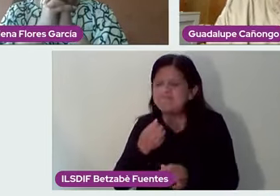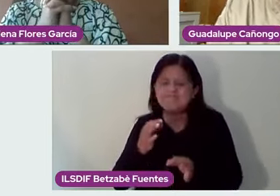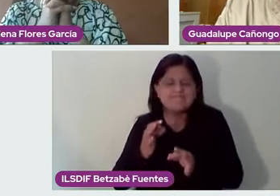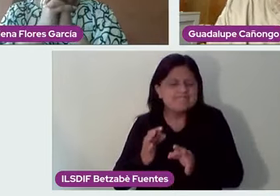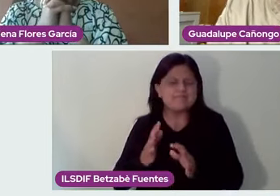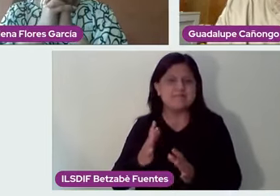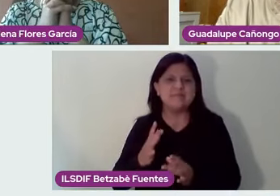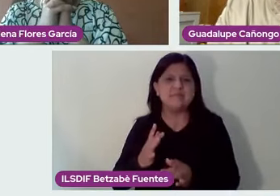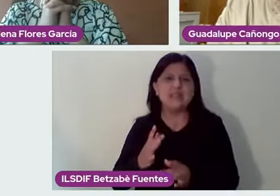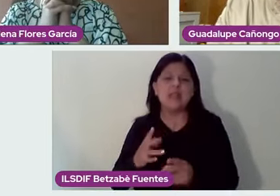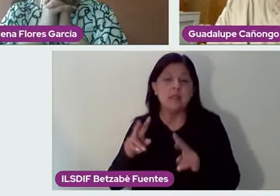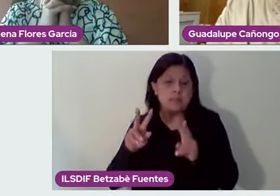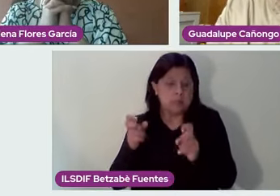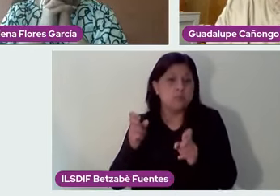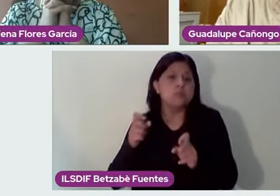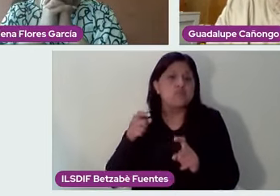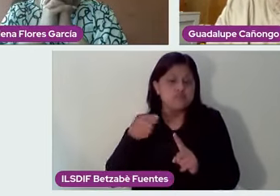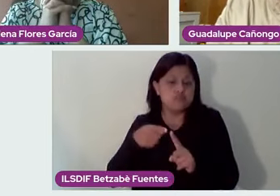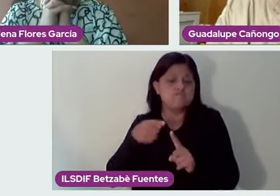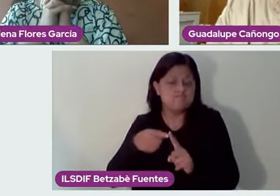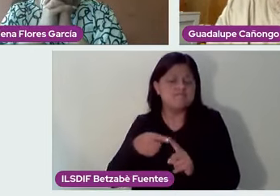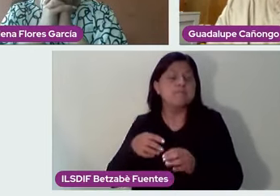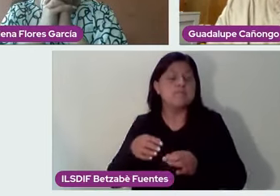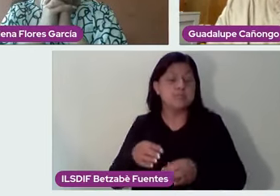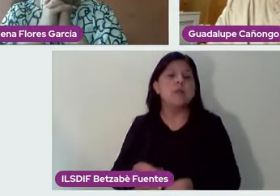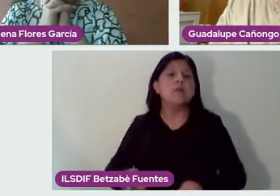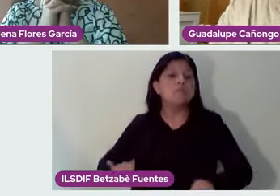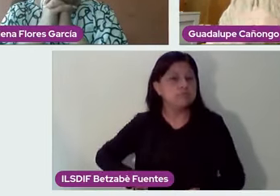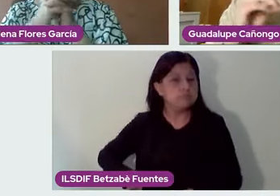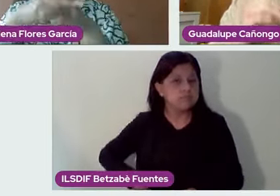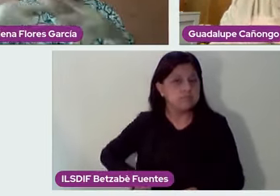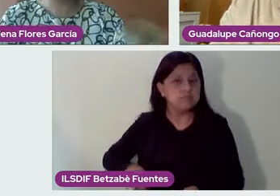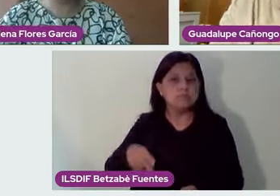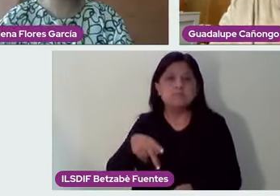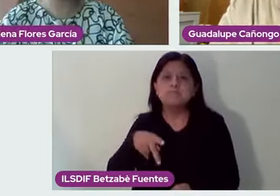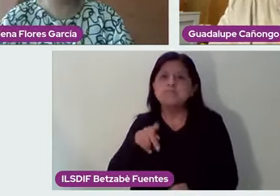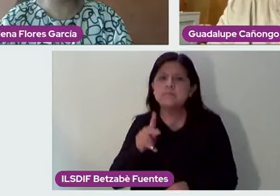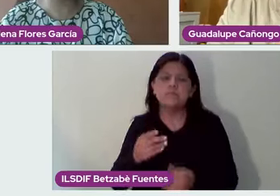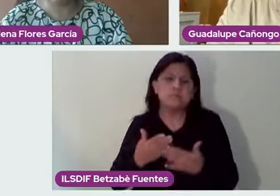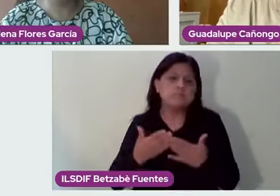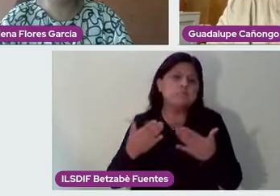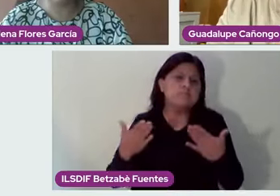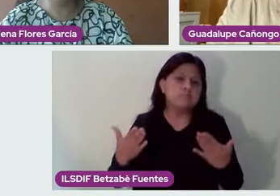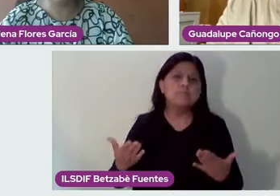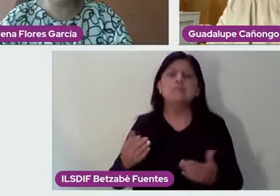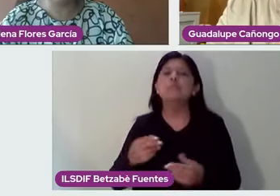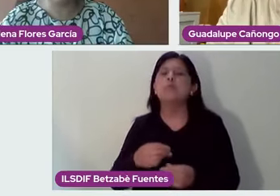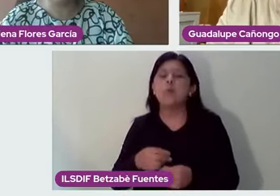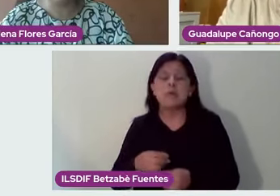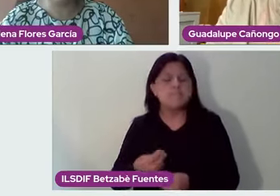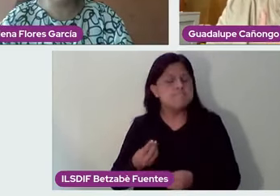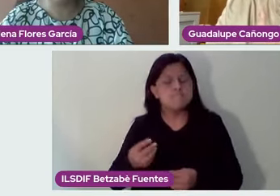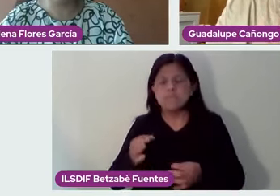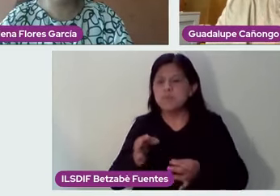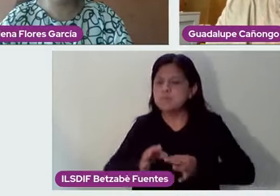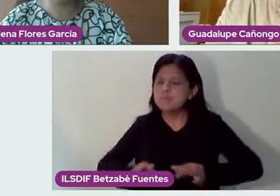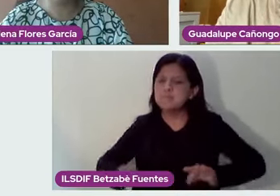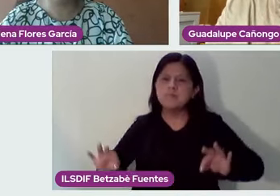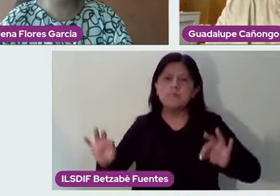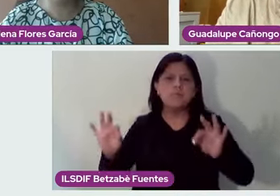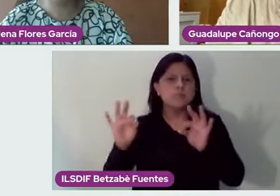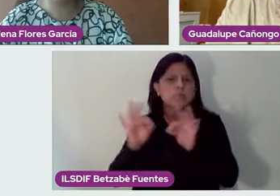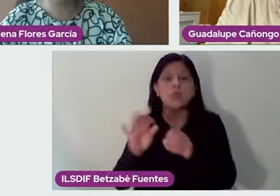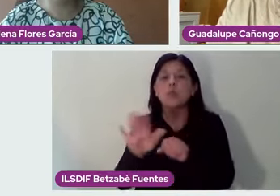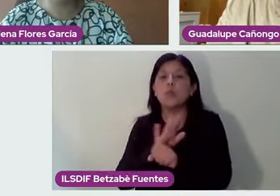pero además tan puntual y tan necesario en este contexto en el que